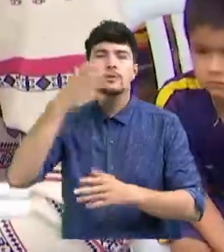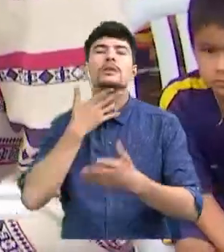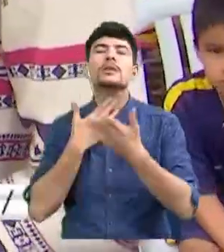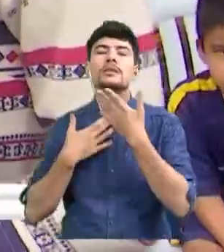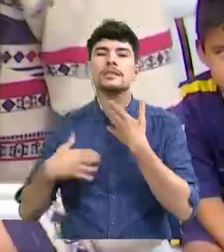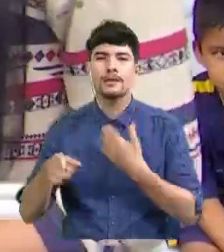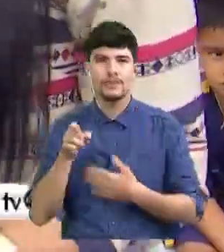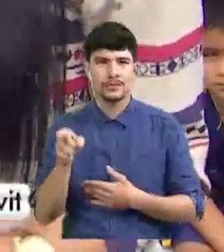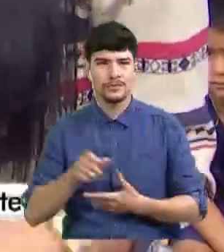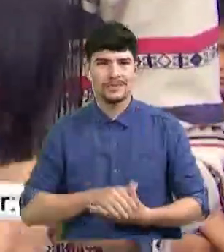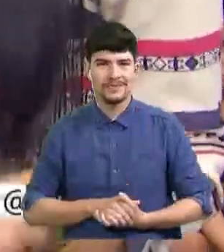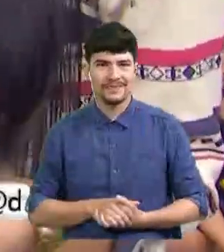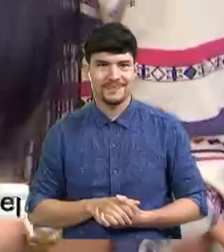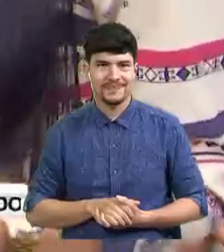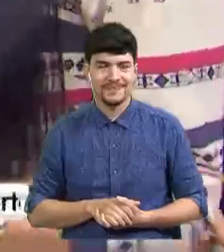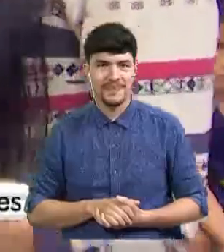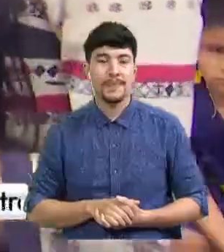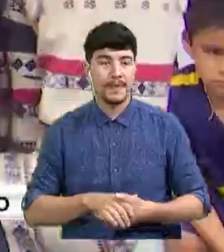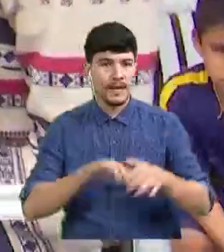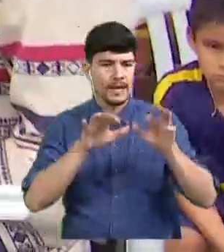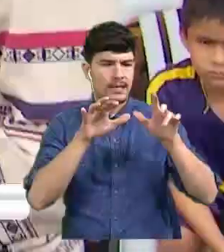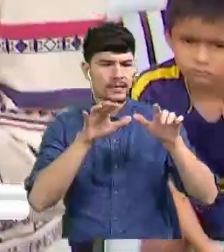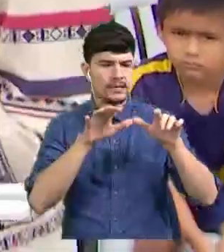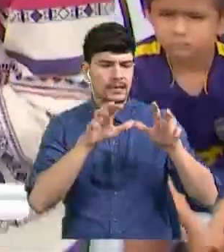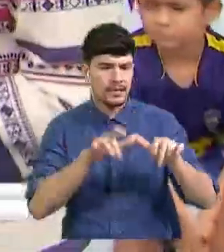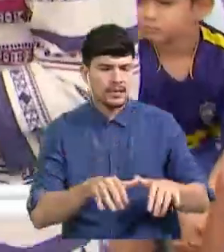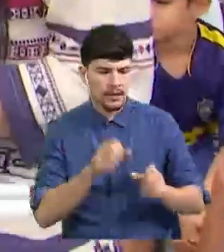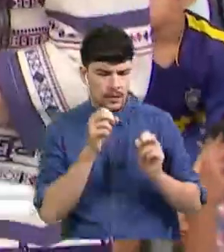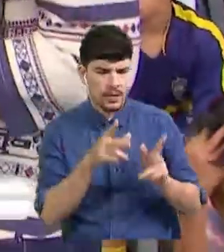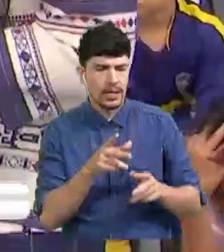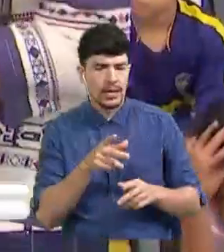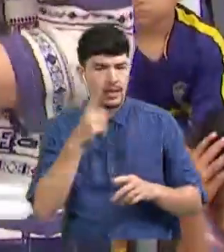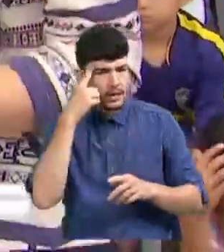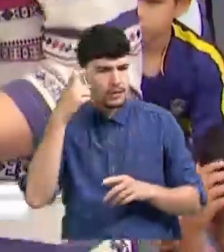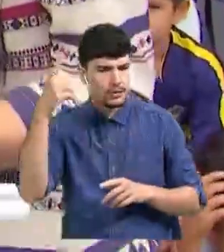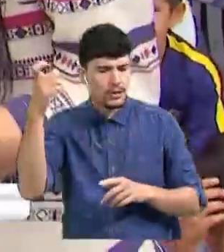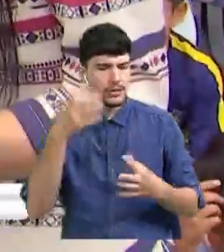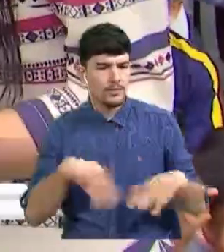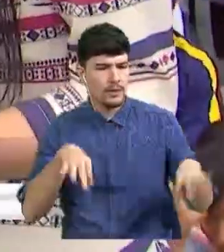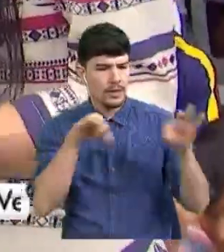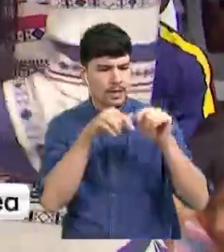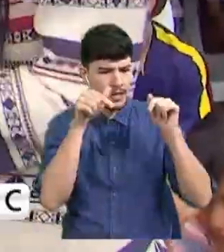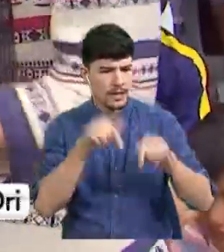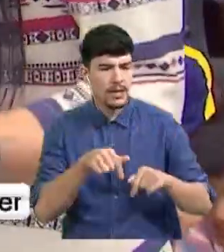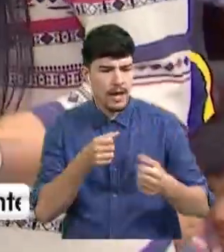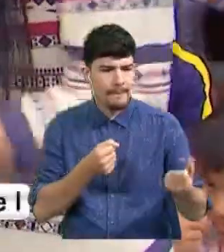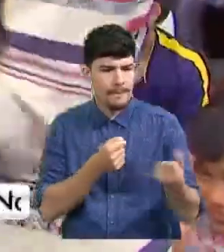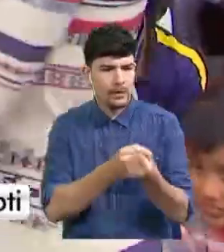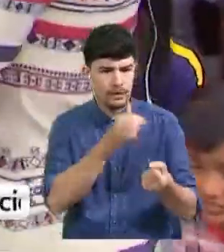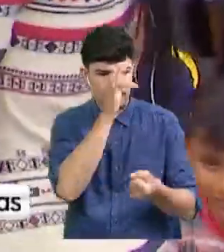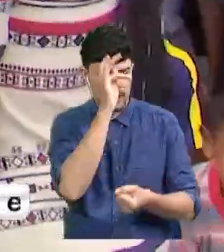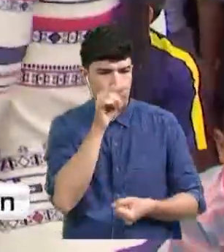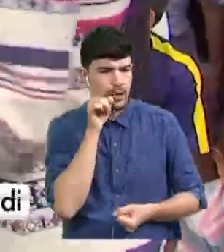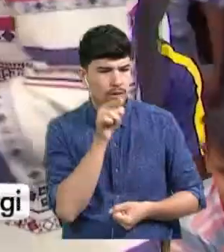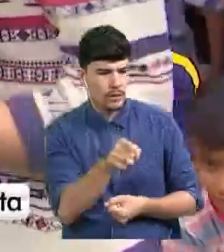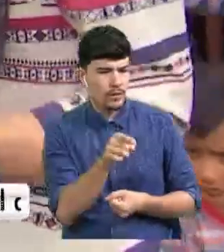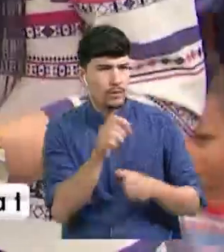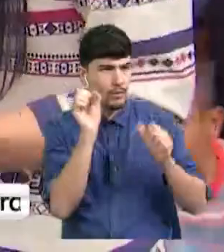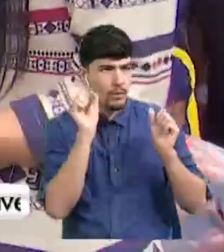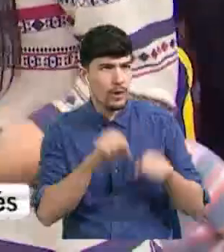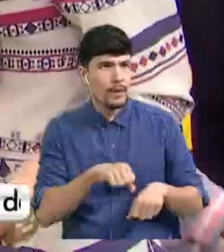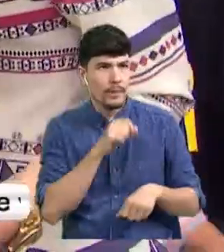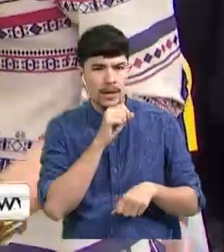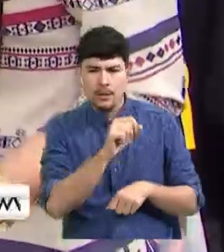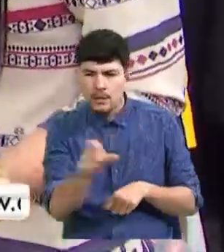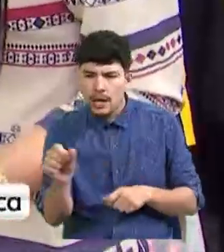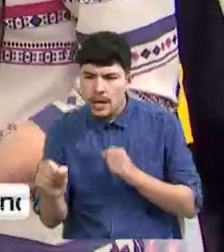anhelos. Bueno, secretario, uno de los hechos importantes que se han realizado durante esta comuna es la intervención a hospitales. Entonces, ¿le parece si vamos a preguntarle a